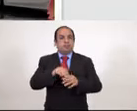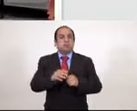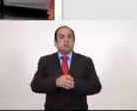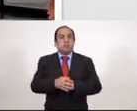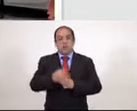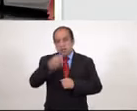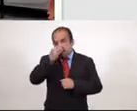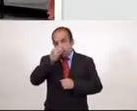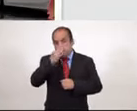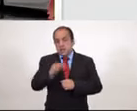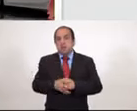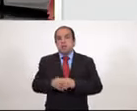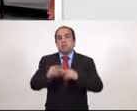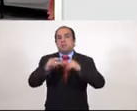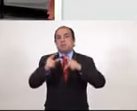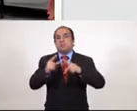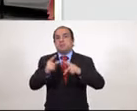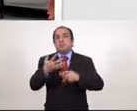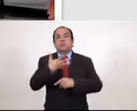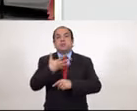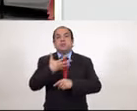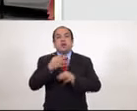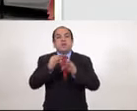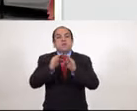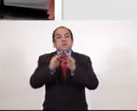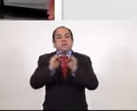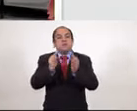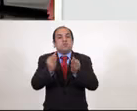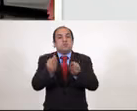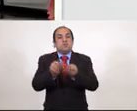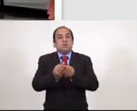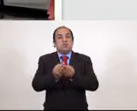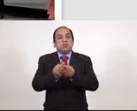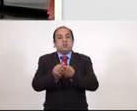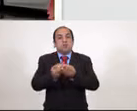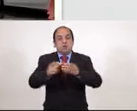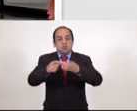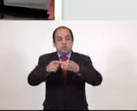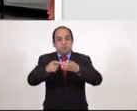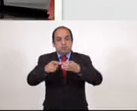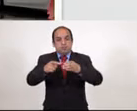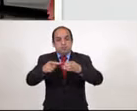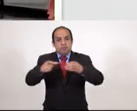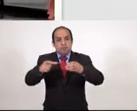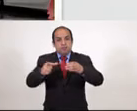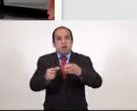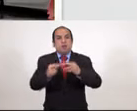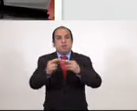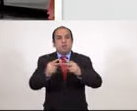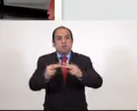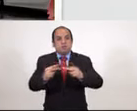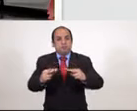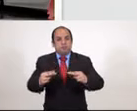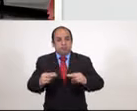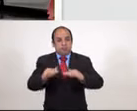falla provocó la formación de un socavón justo en la trayectoria